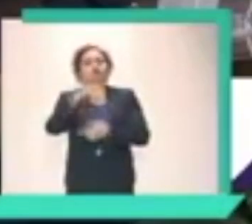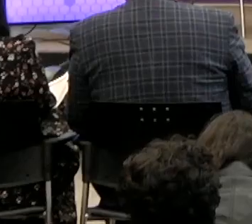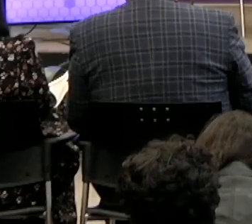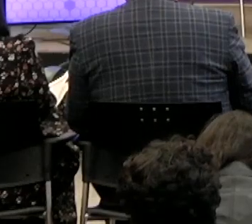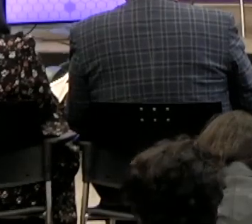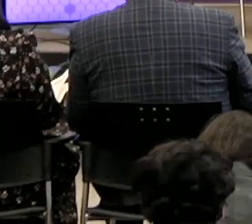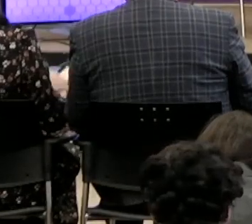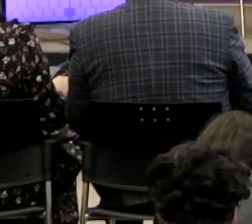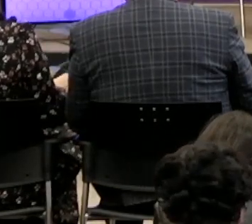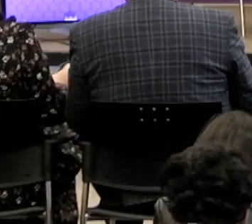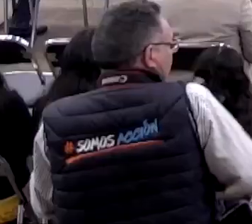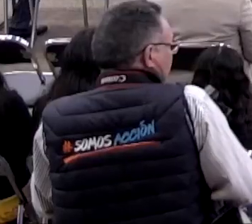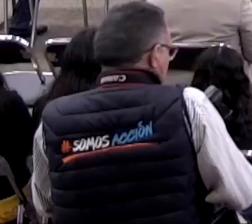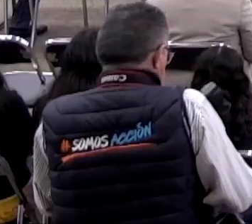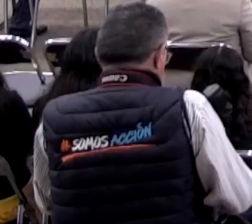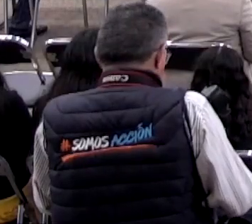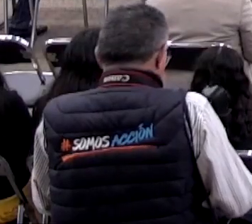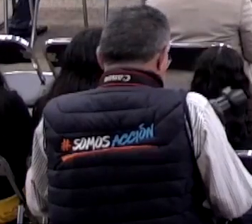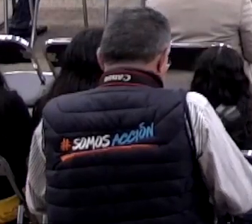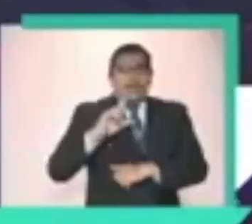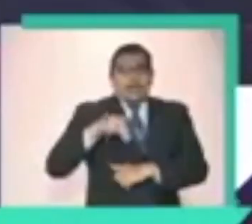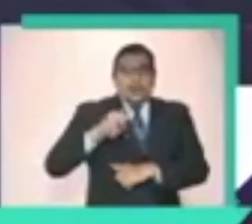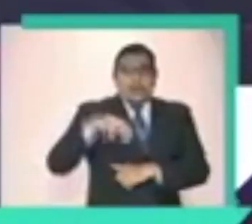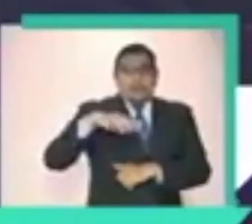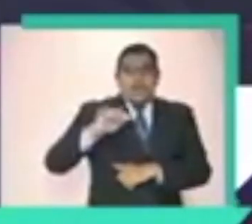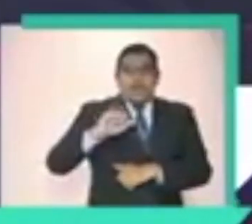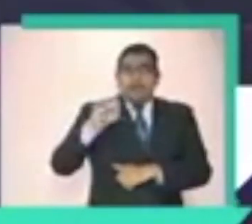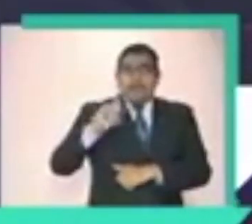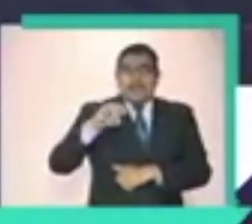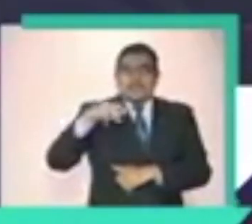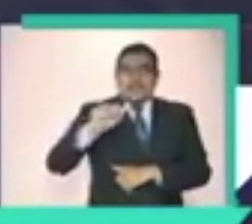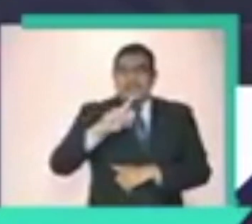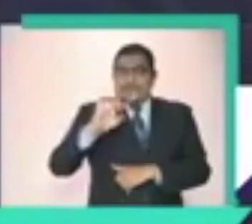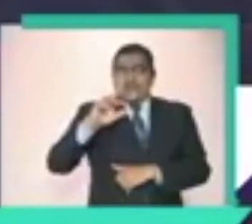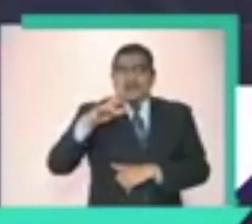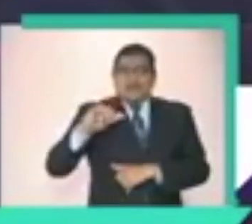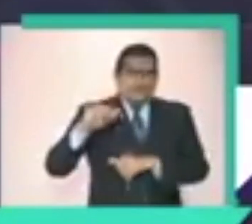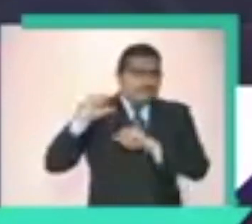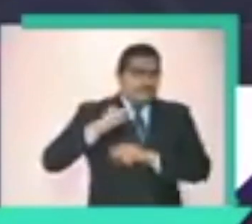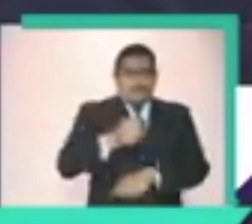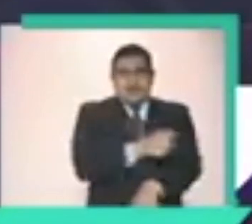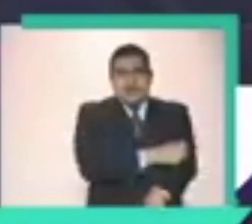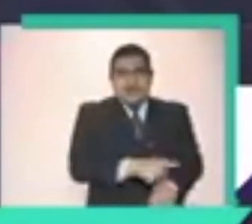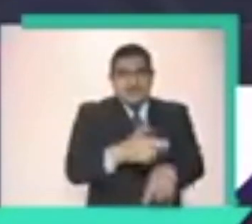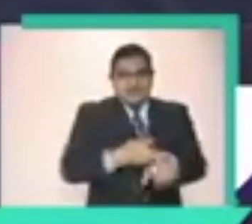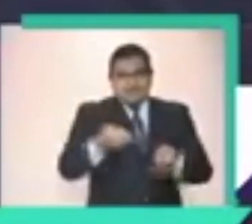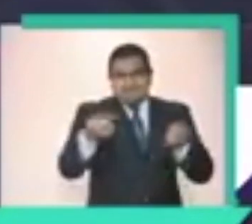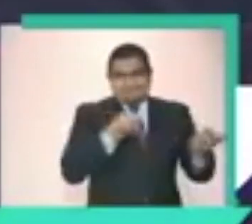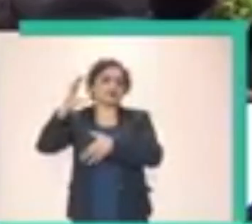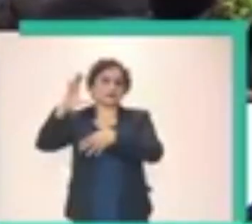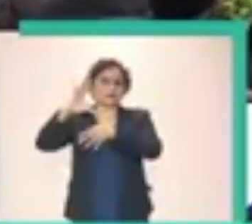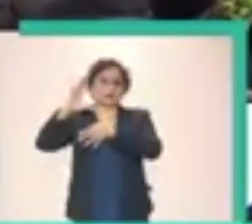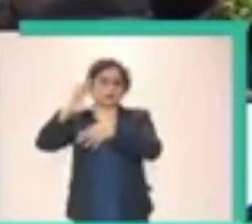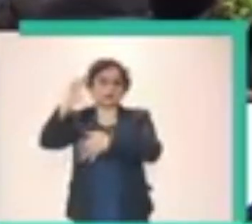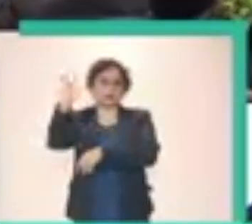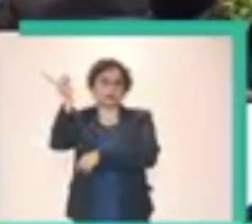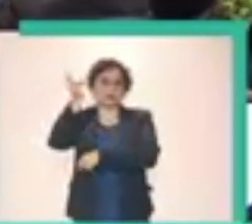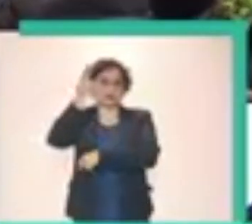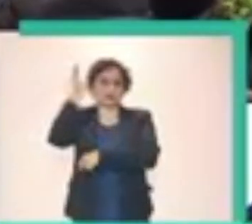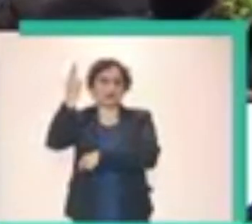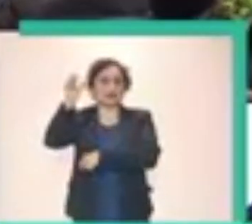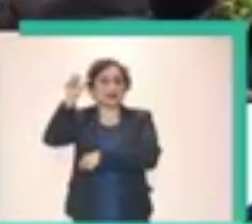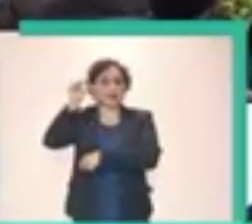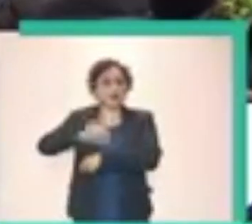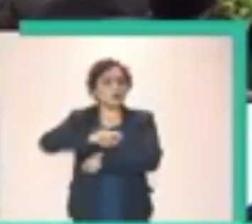Estas son las 3 de la semana en el Congreso. El Instituto Nacional de Transparencia, Acceso a la Información y Protección de Datos Personales,